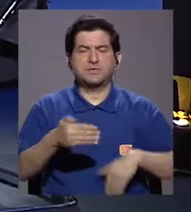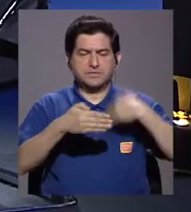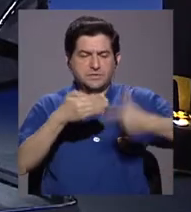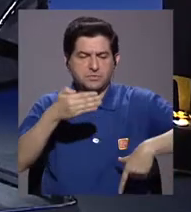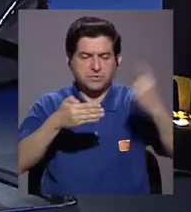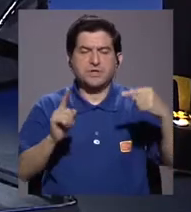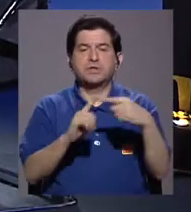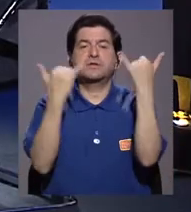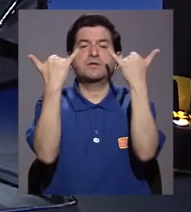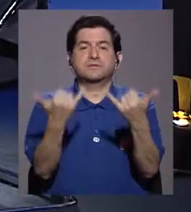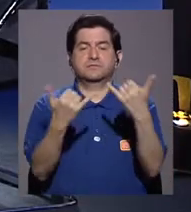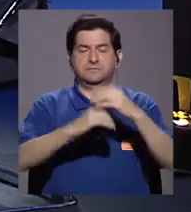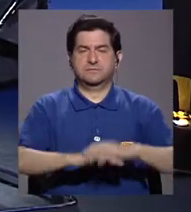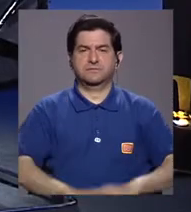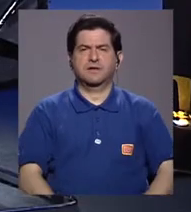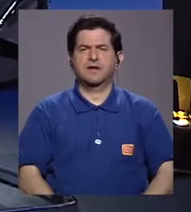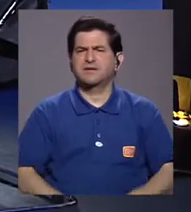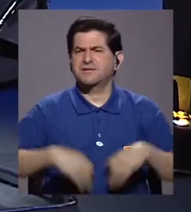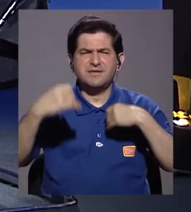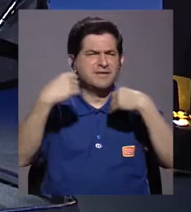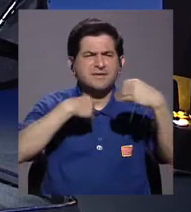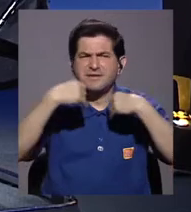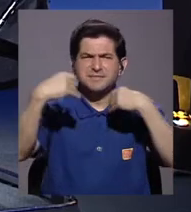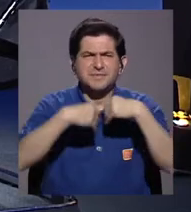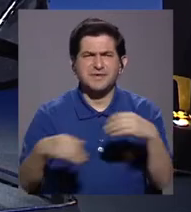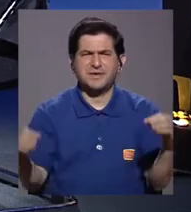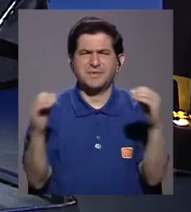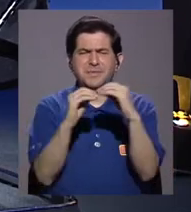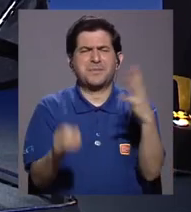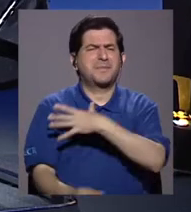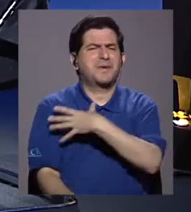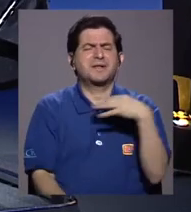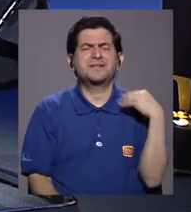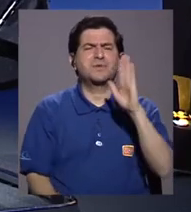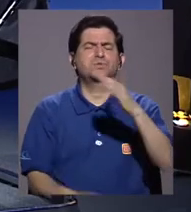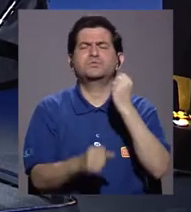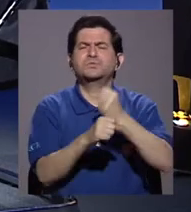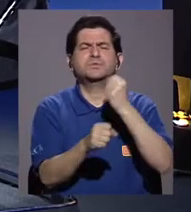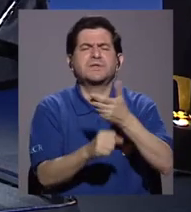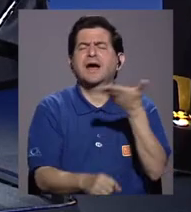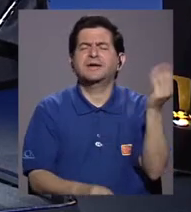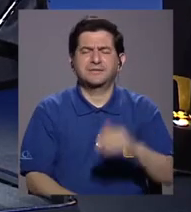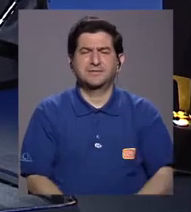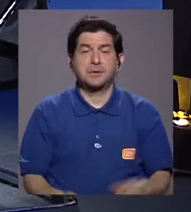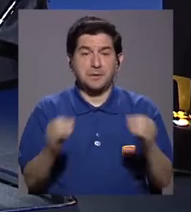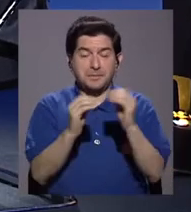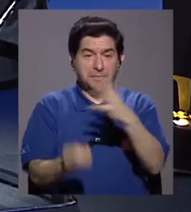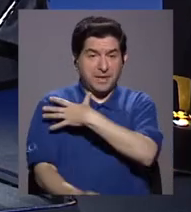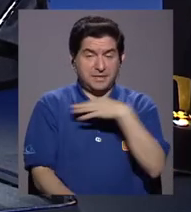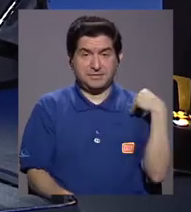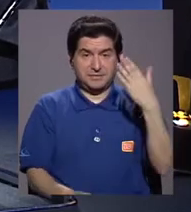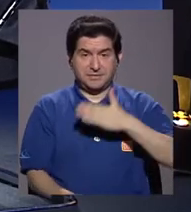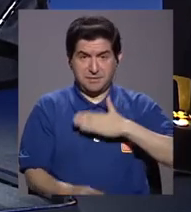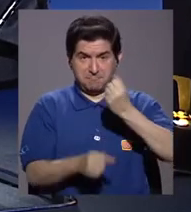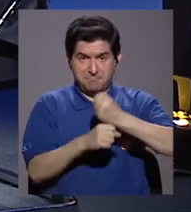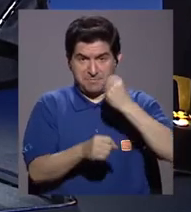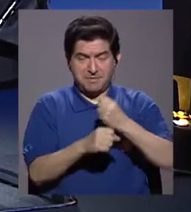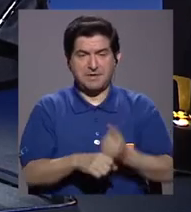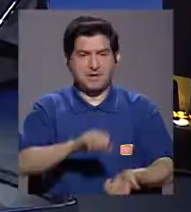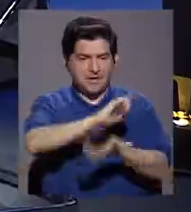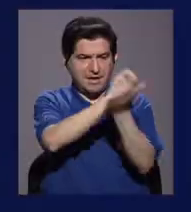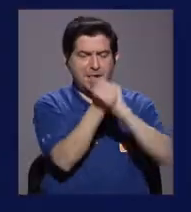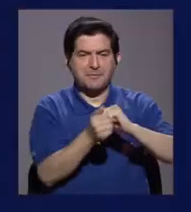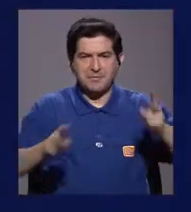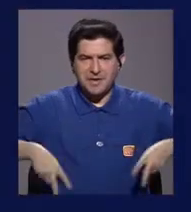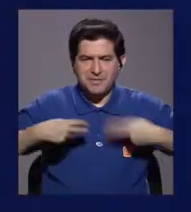el postgrado y hasta la fecha y que cuenten saber que es lo más que le gusta de su trabajo lo que más me gusta en mi trabajo